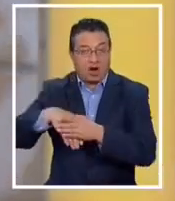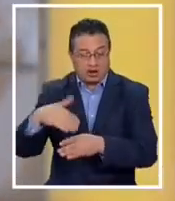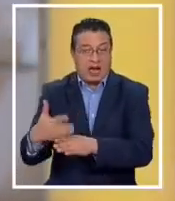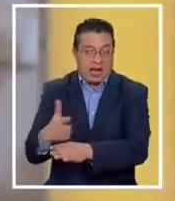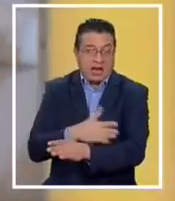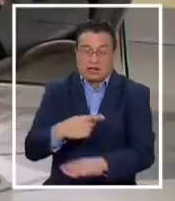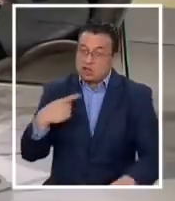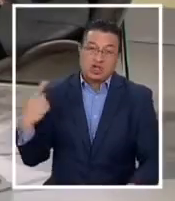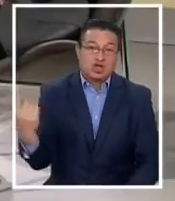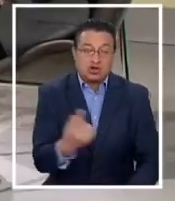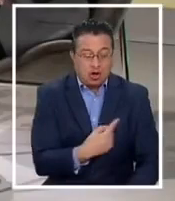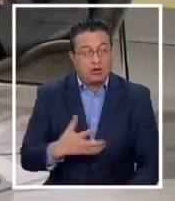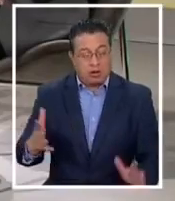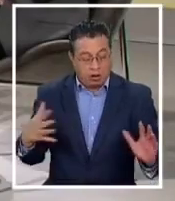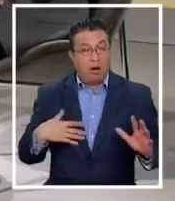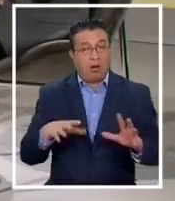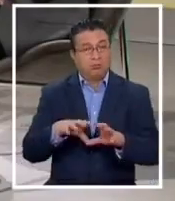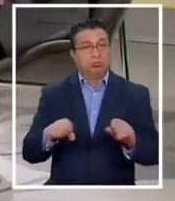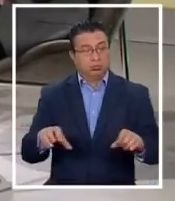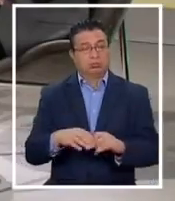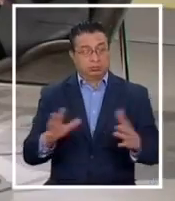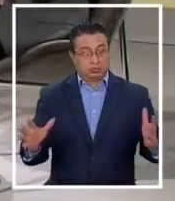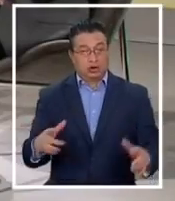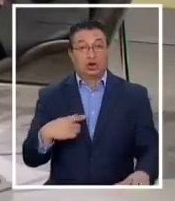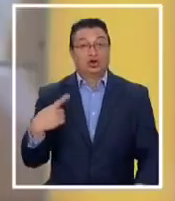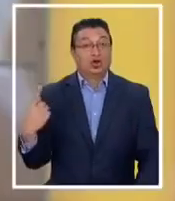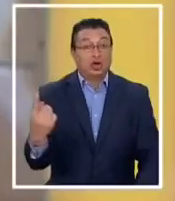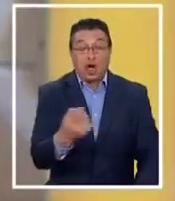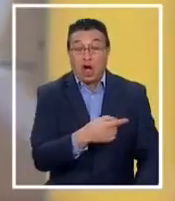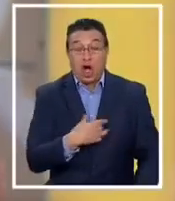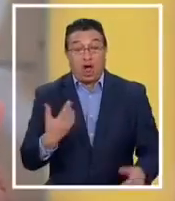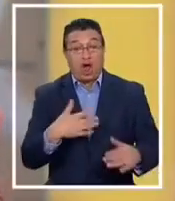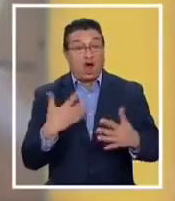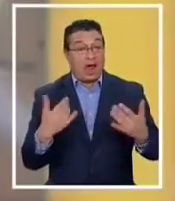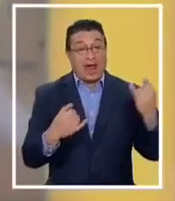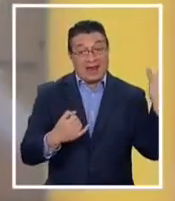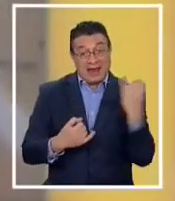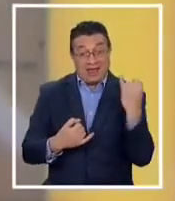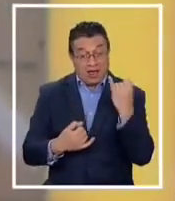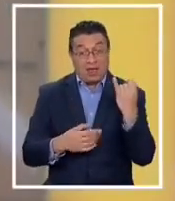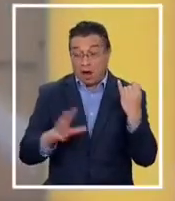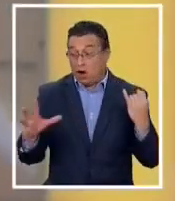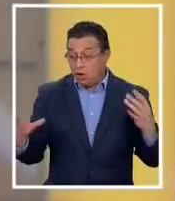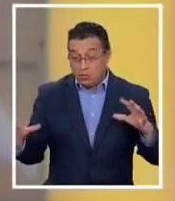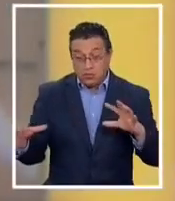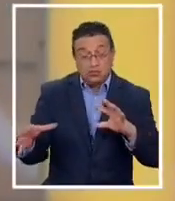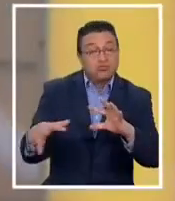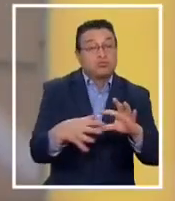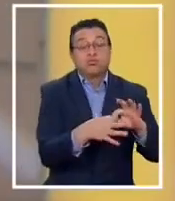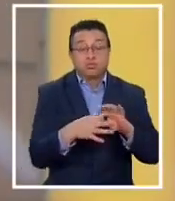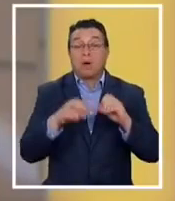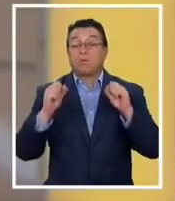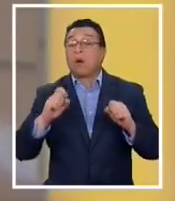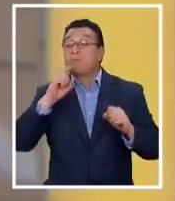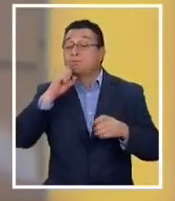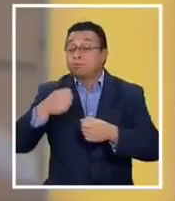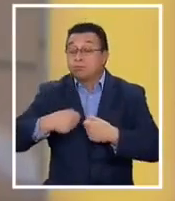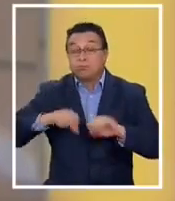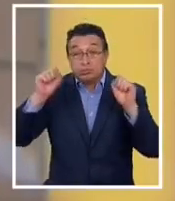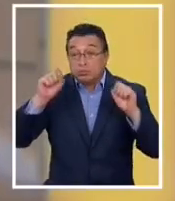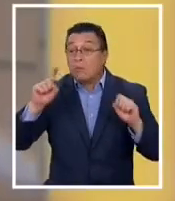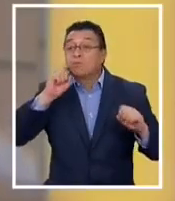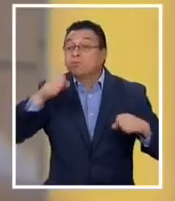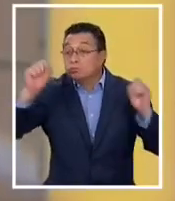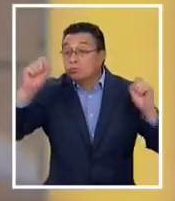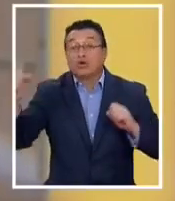misma posición nuestra y por lo tanto todas las sensibilidades de izquierda se podrán terminar uniendo en una primaria y todos apoyaremos al que